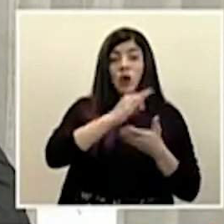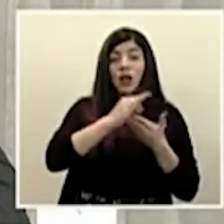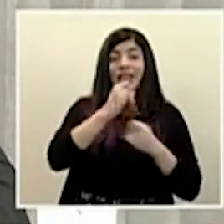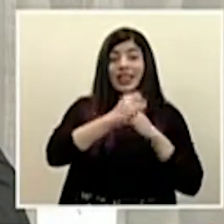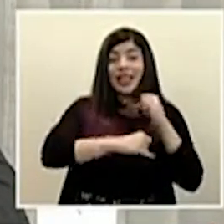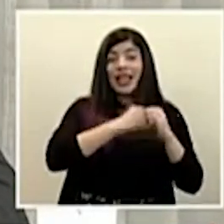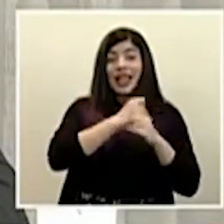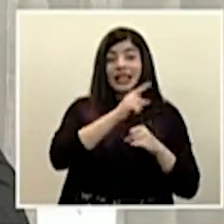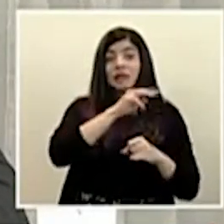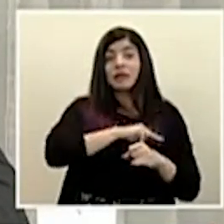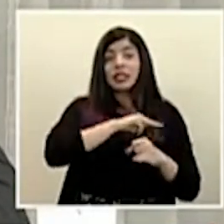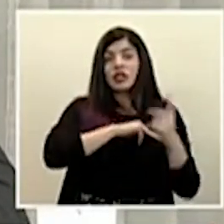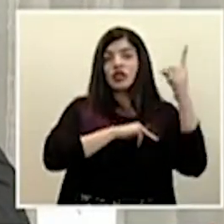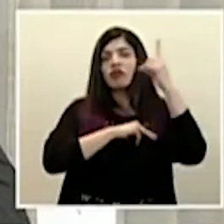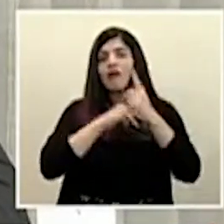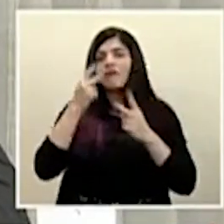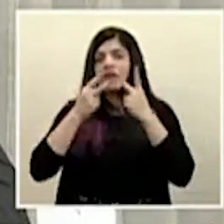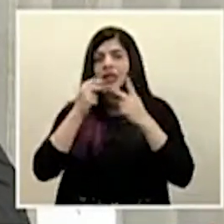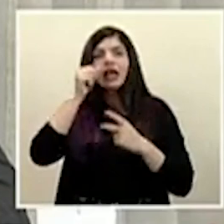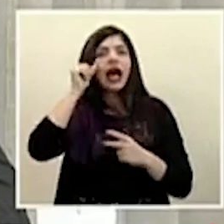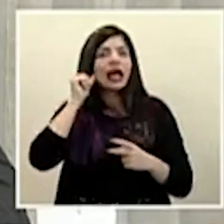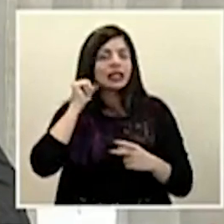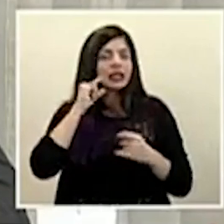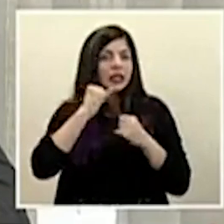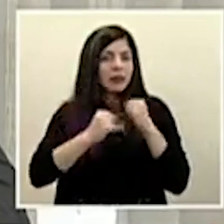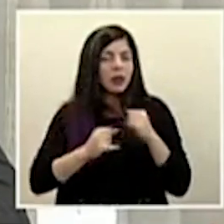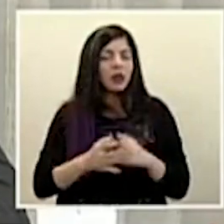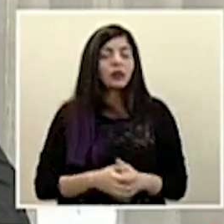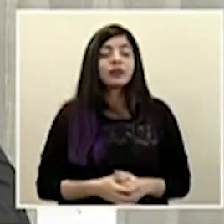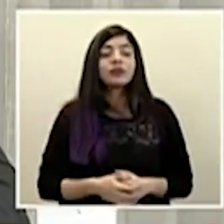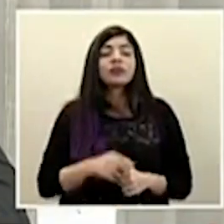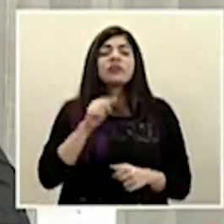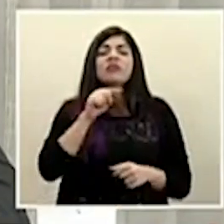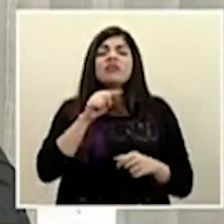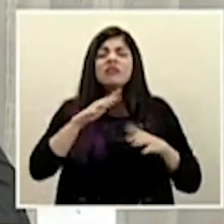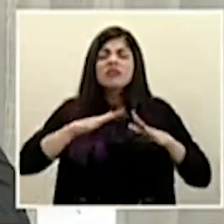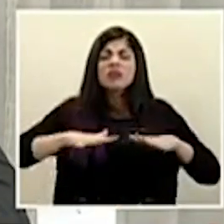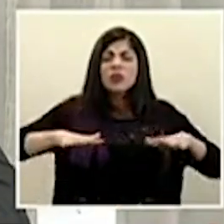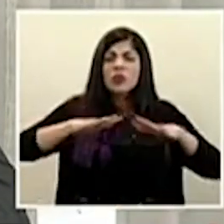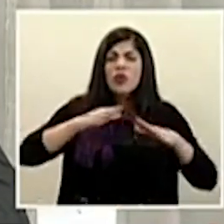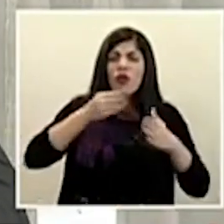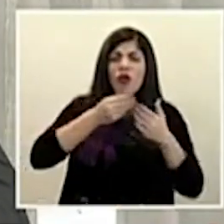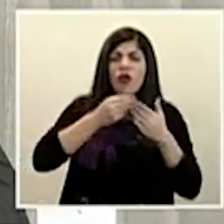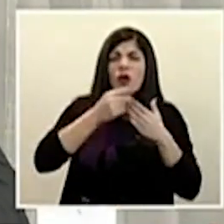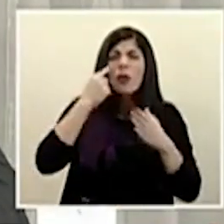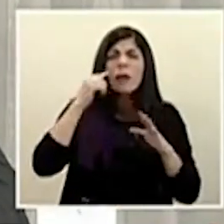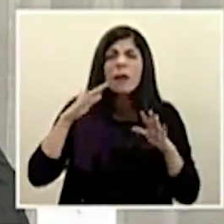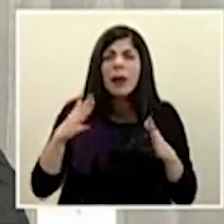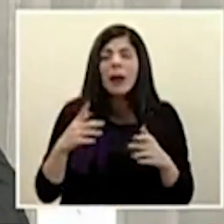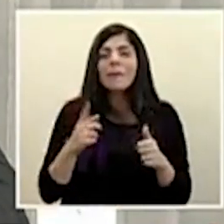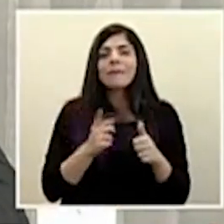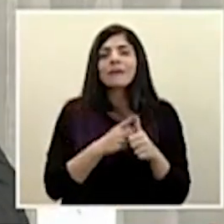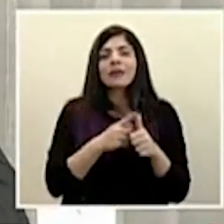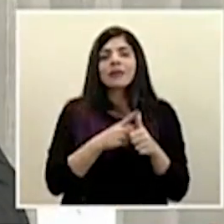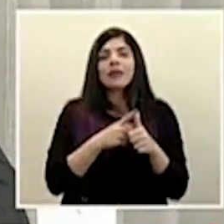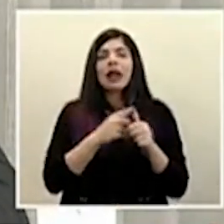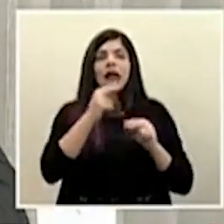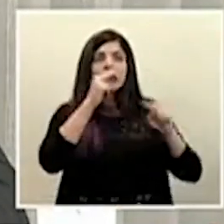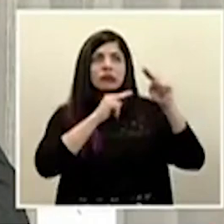día de ayer su primera visita. Y lo que se está trabajando en este contexto con el fondo es un primer acuerdo de